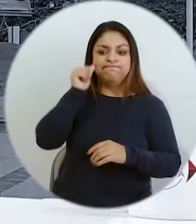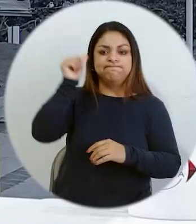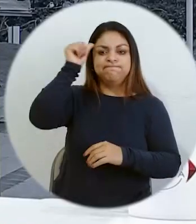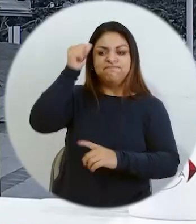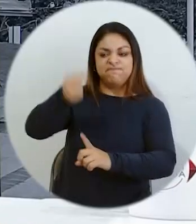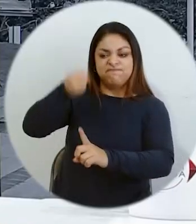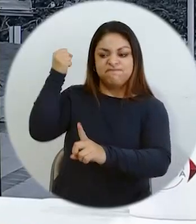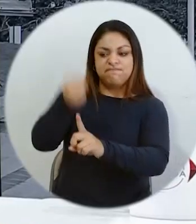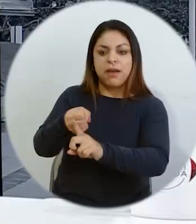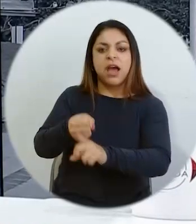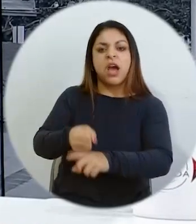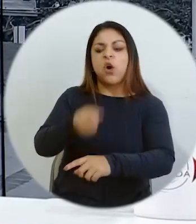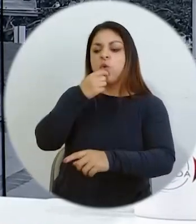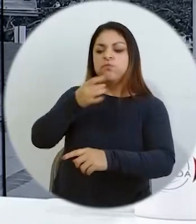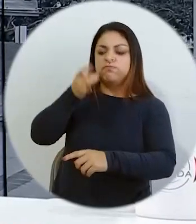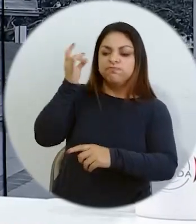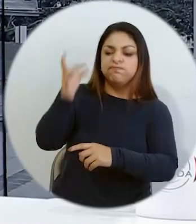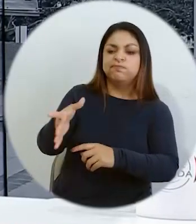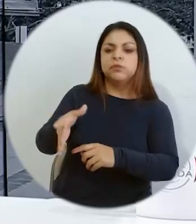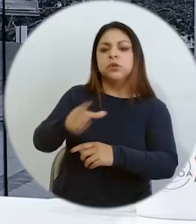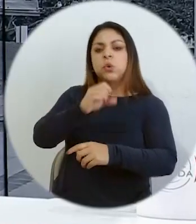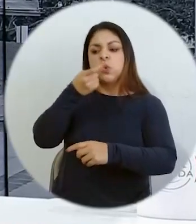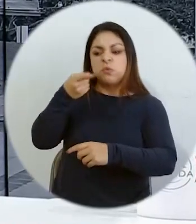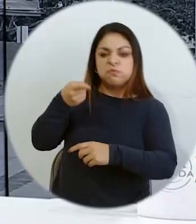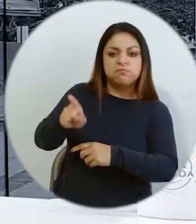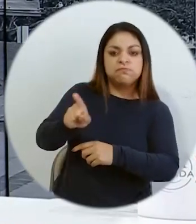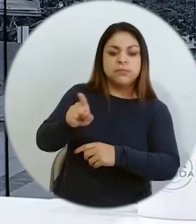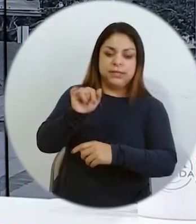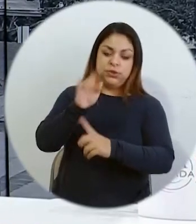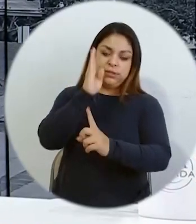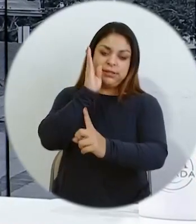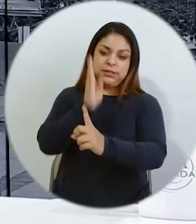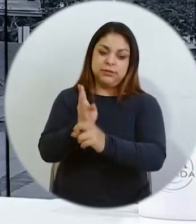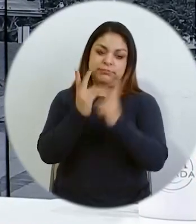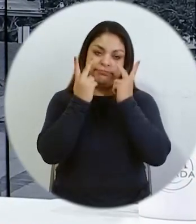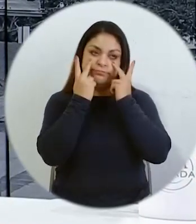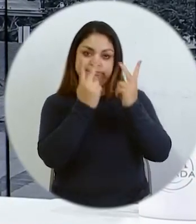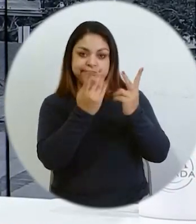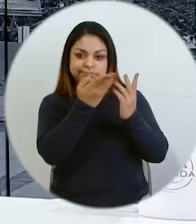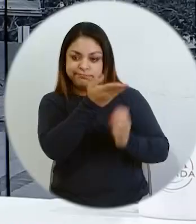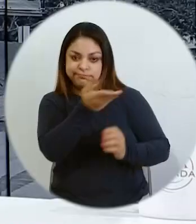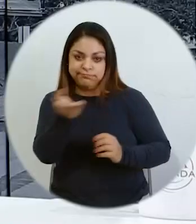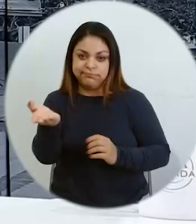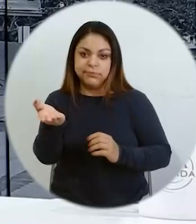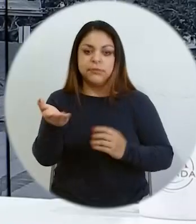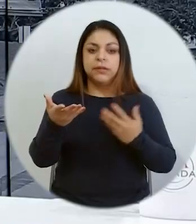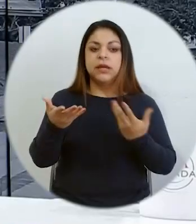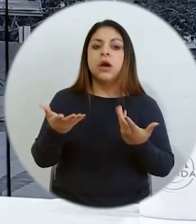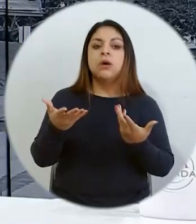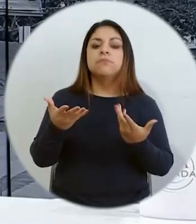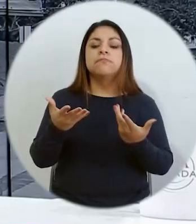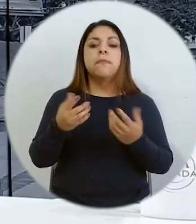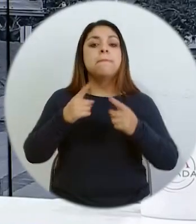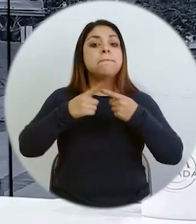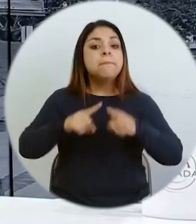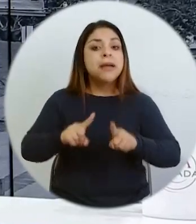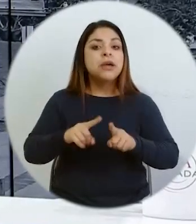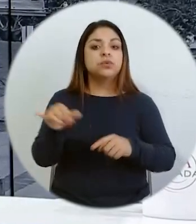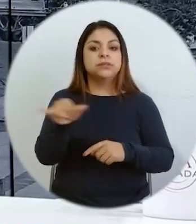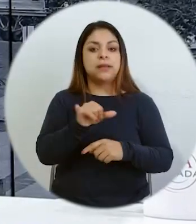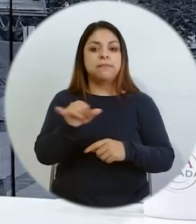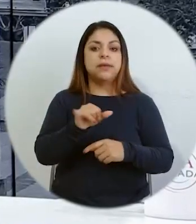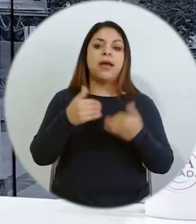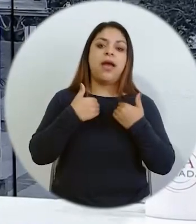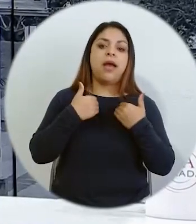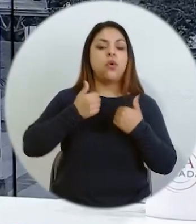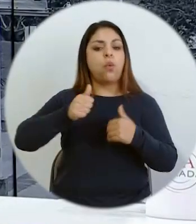o insultarle o humillarle, ¿verdad? Esas serían como las formas, digamos, más directas o instrumentales de violencia,